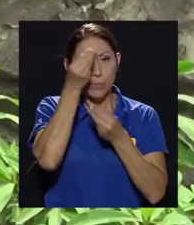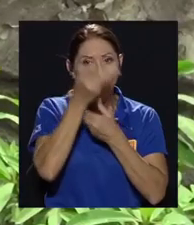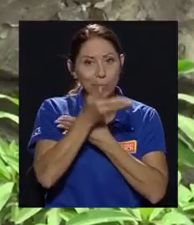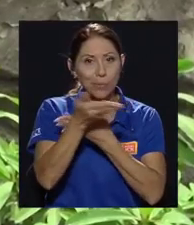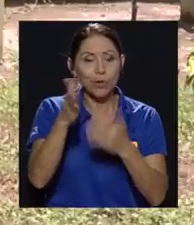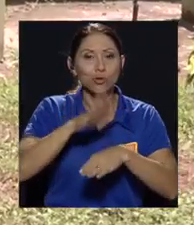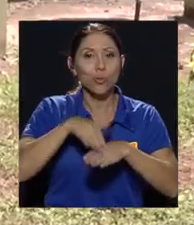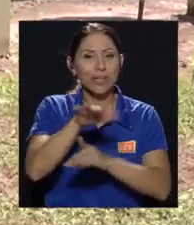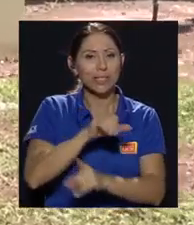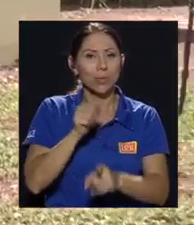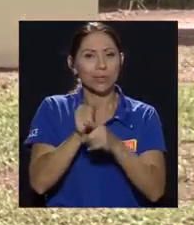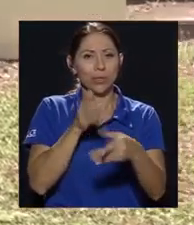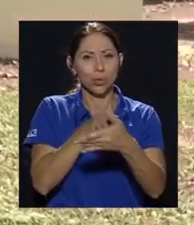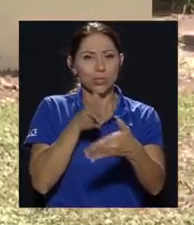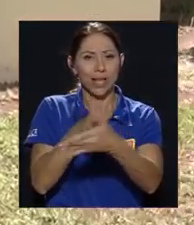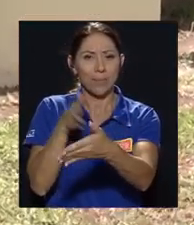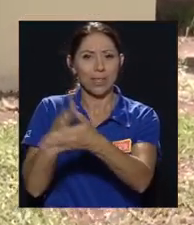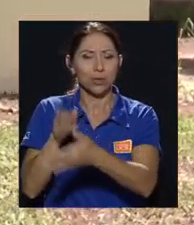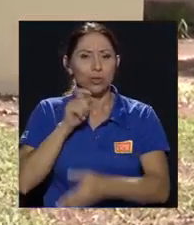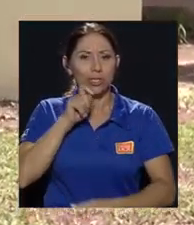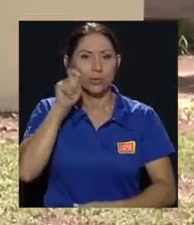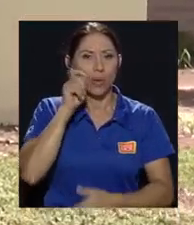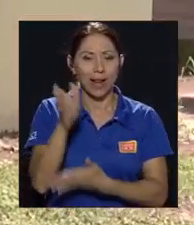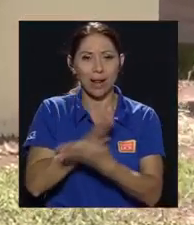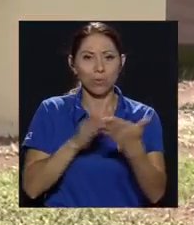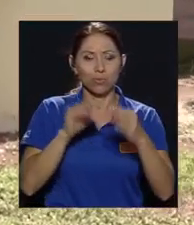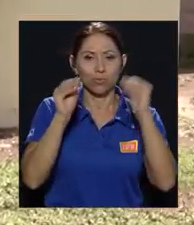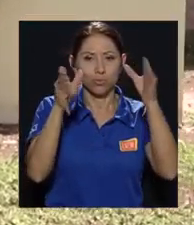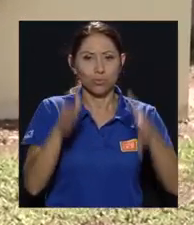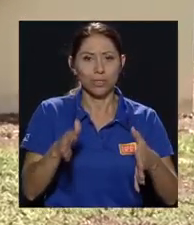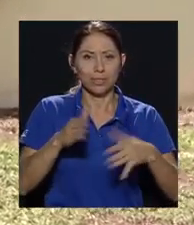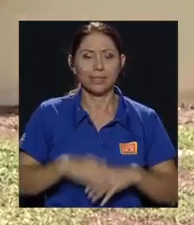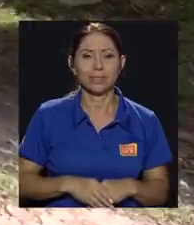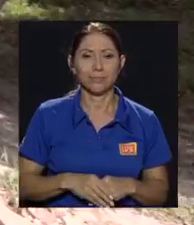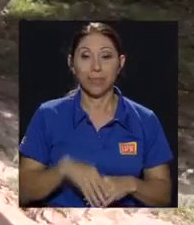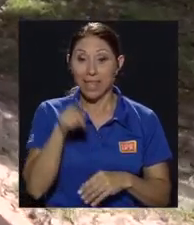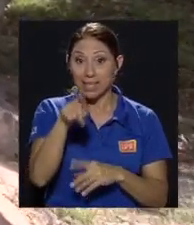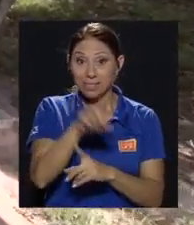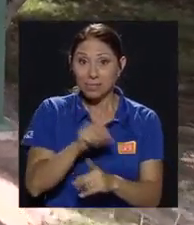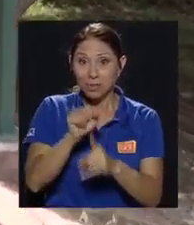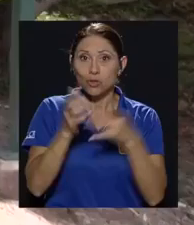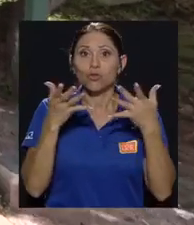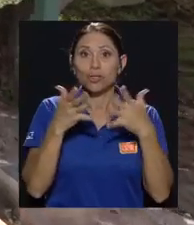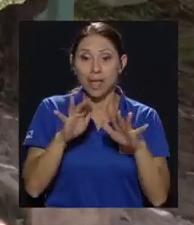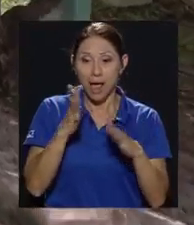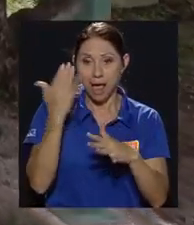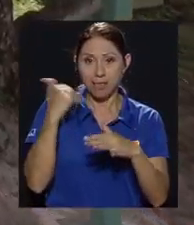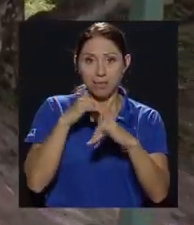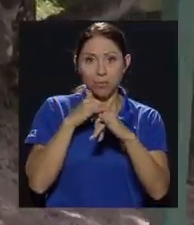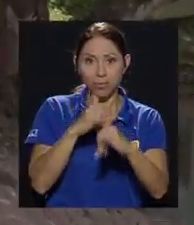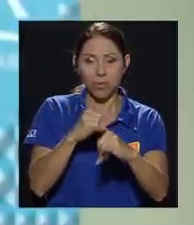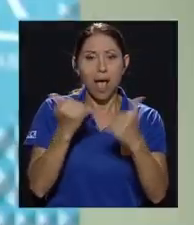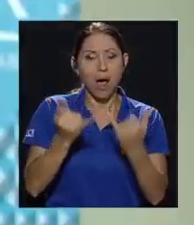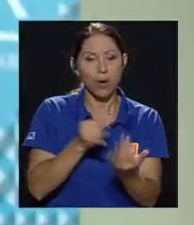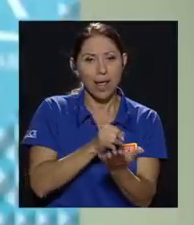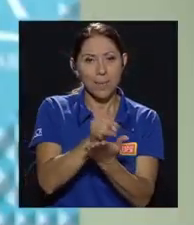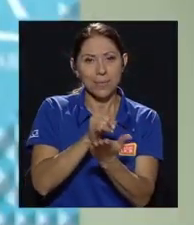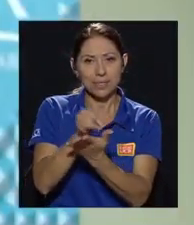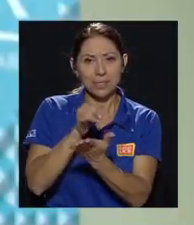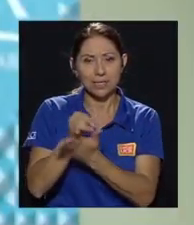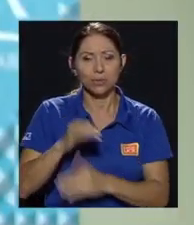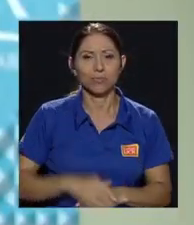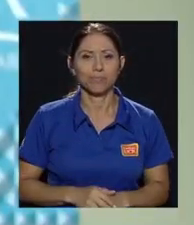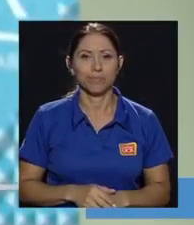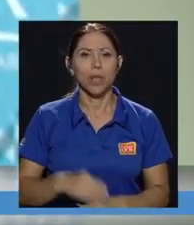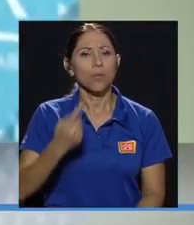irregulares de hostigamiento sexual por parte de algunos docentes. Los casos se encuentran bajo investigación. Absolutamente